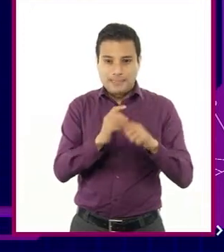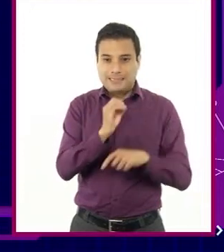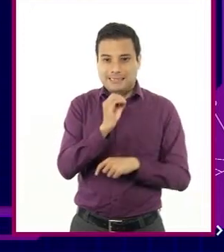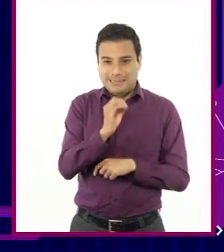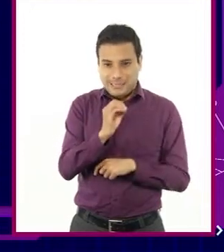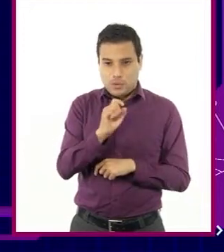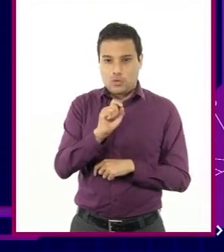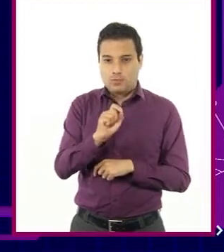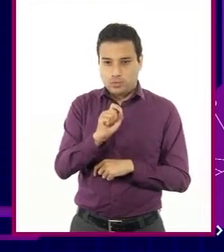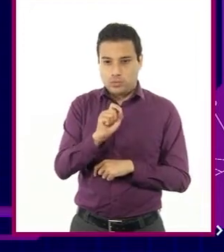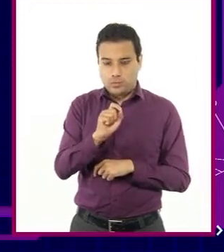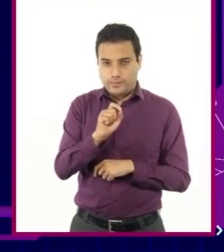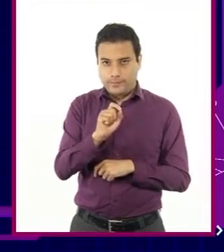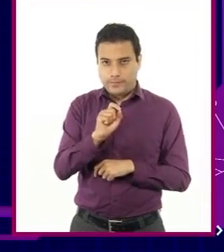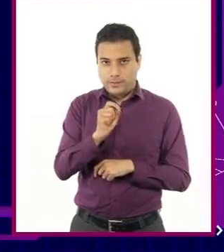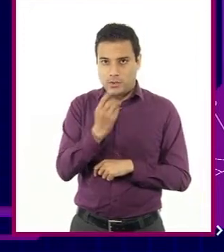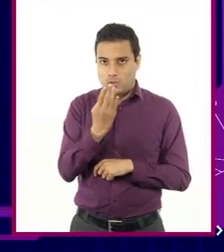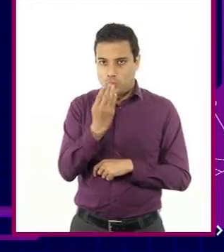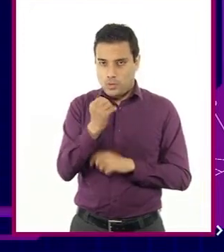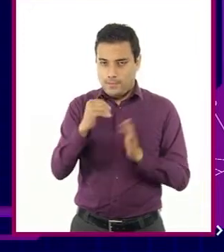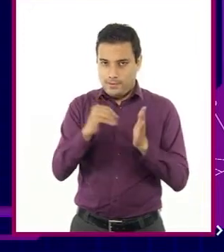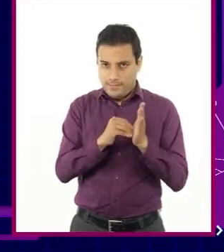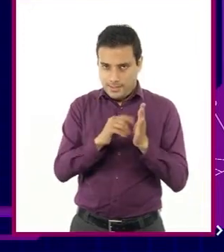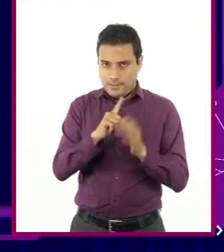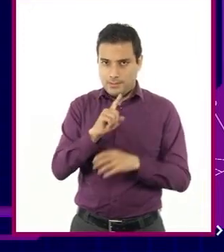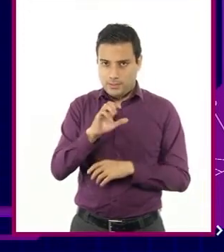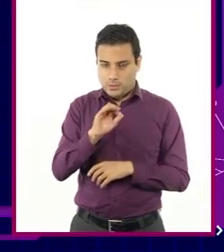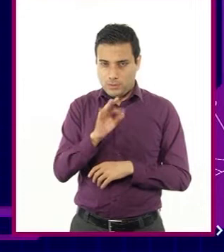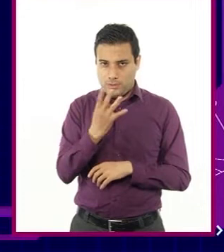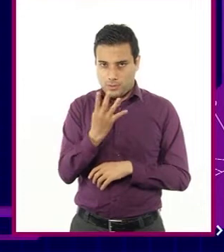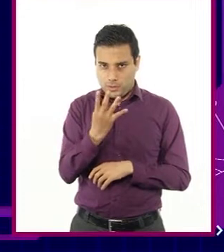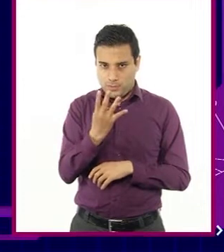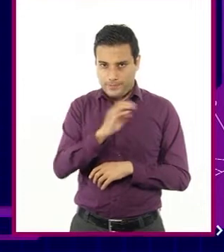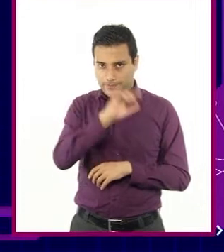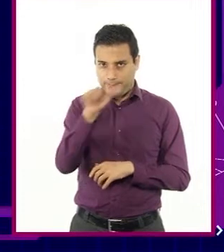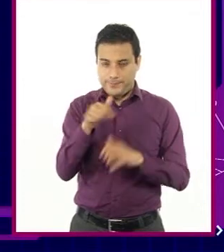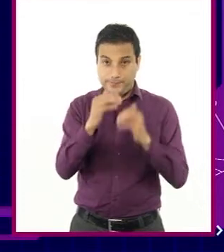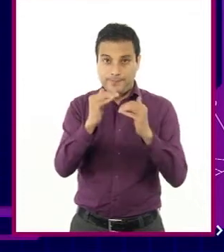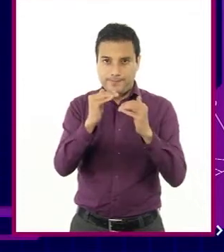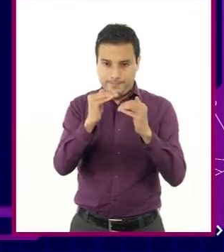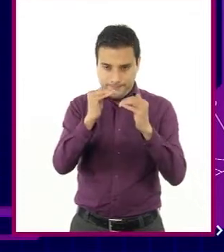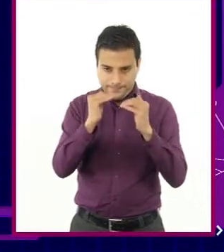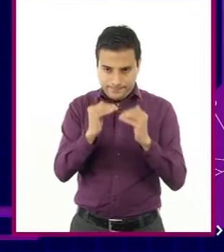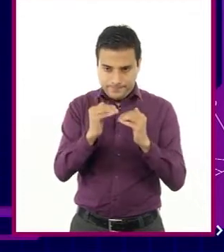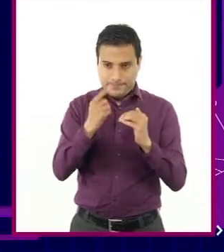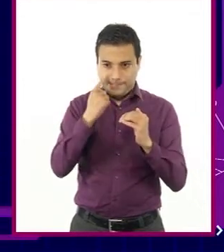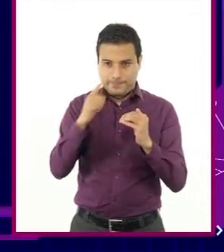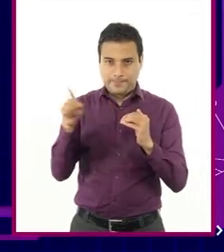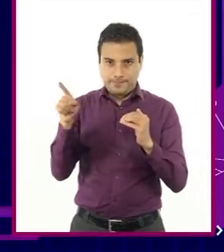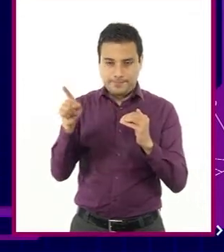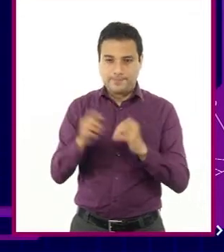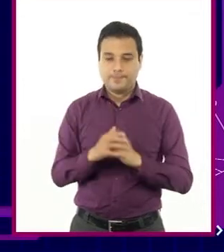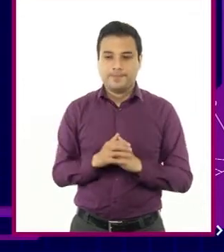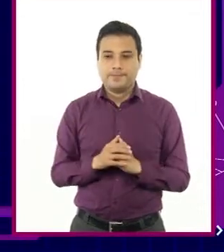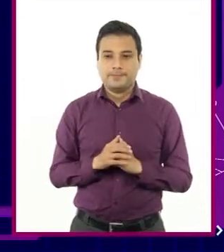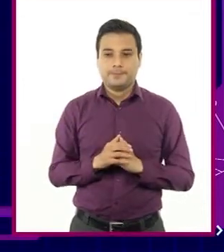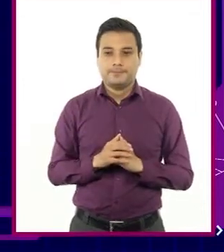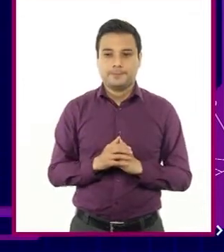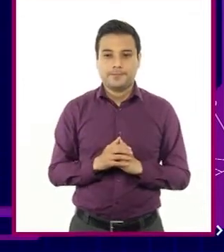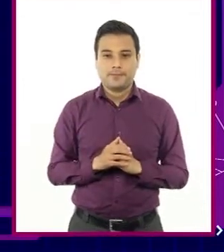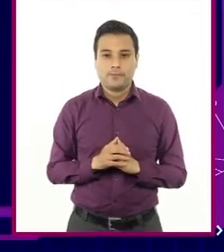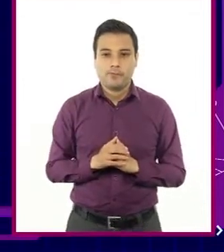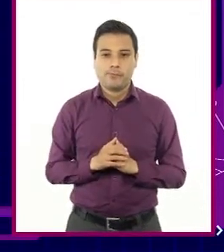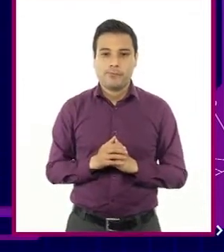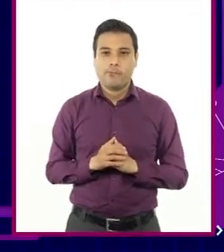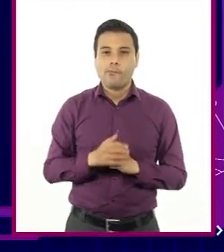0.9144 metros entre una yarda. Simplificamos. Yarda, que es la unidad de medida común que se encuentra tanto